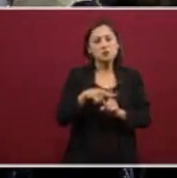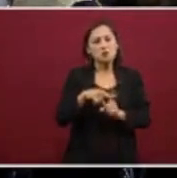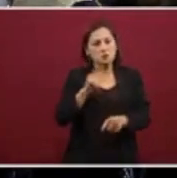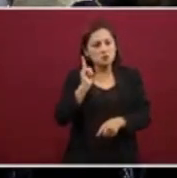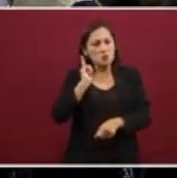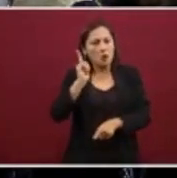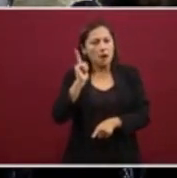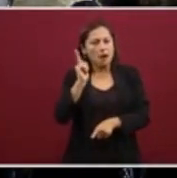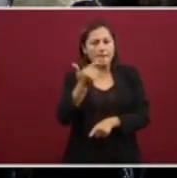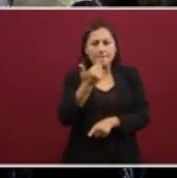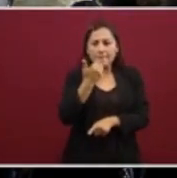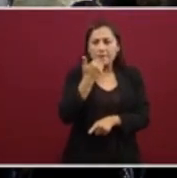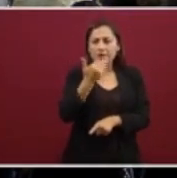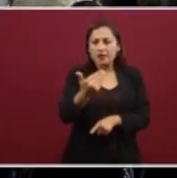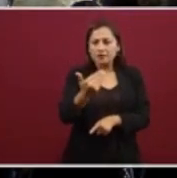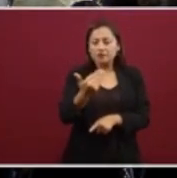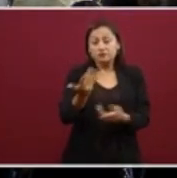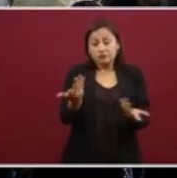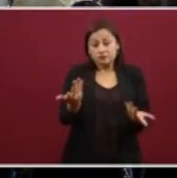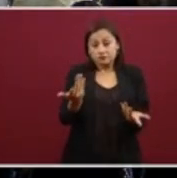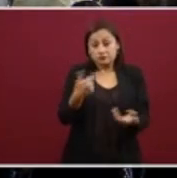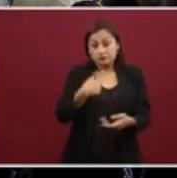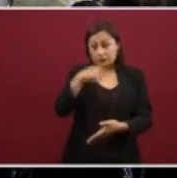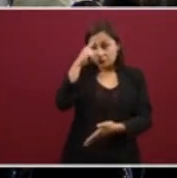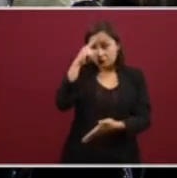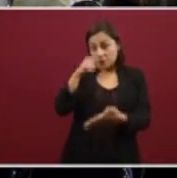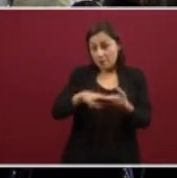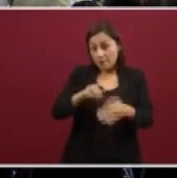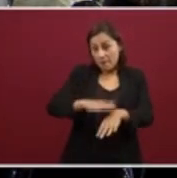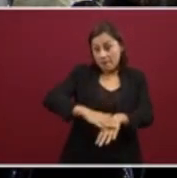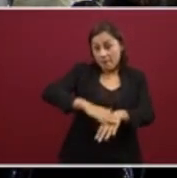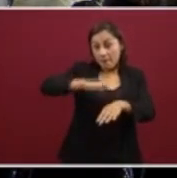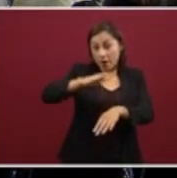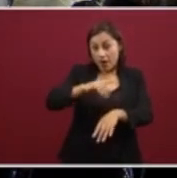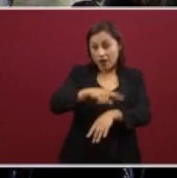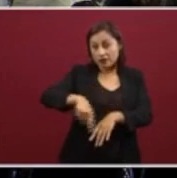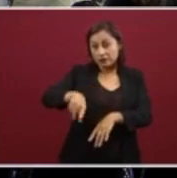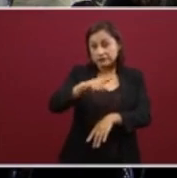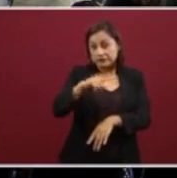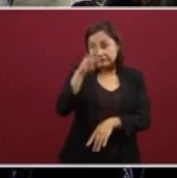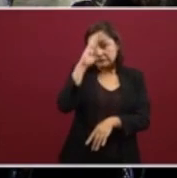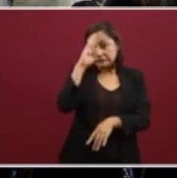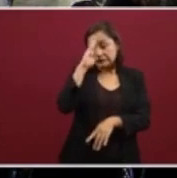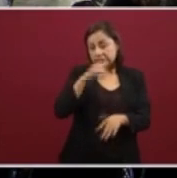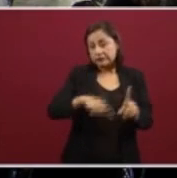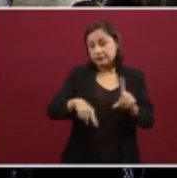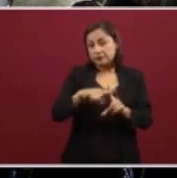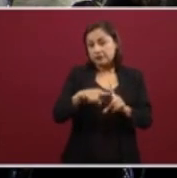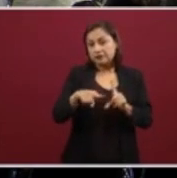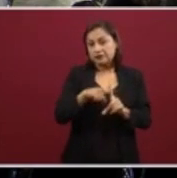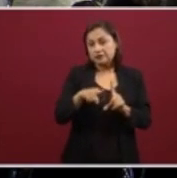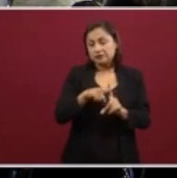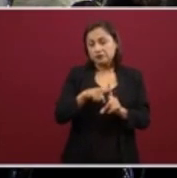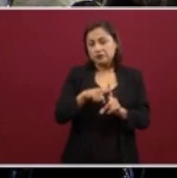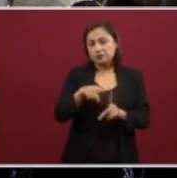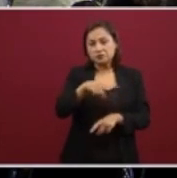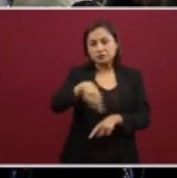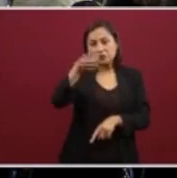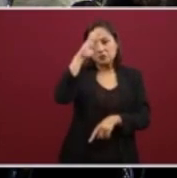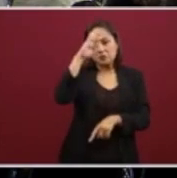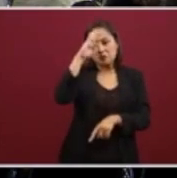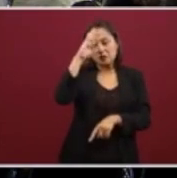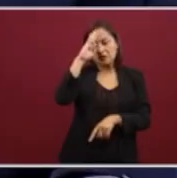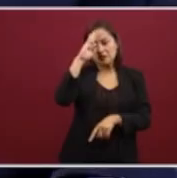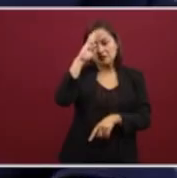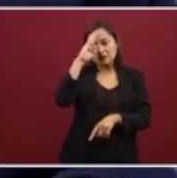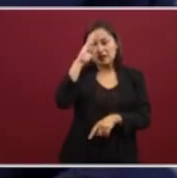que la economía se fortalezca y que podamos enfrentar todos